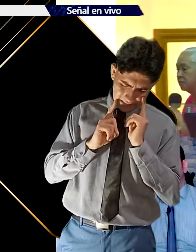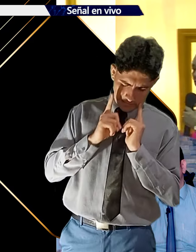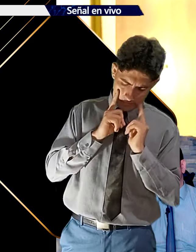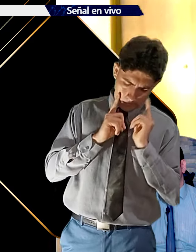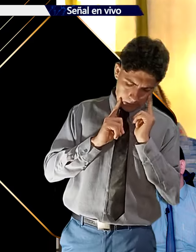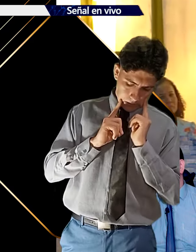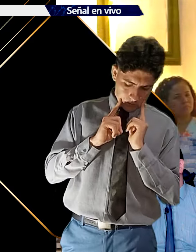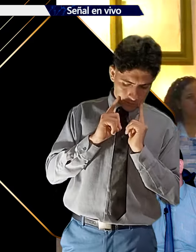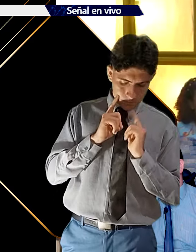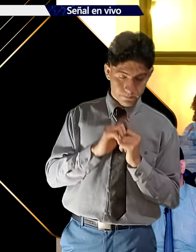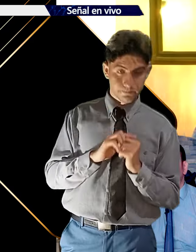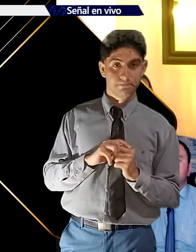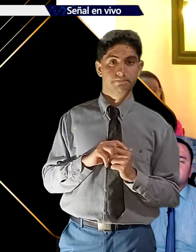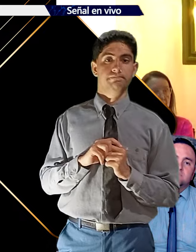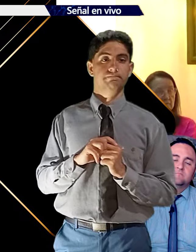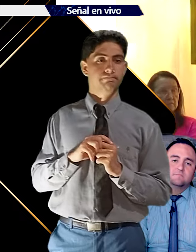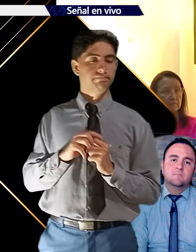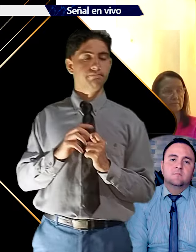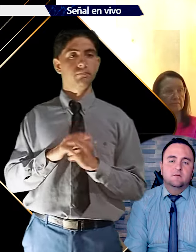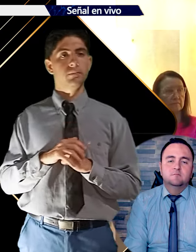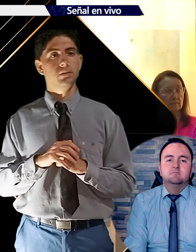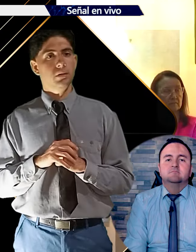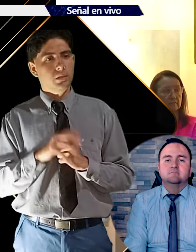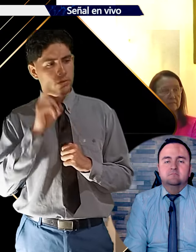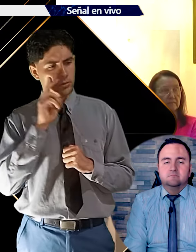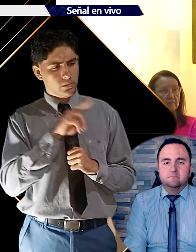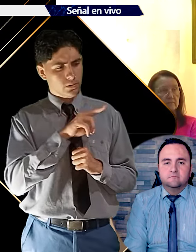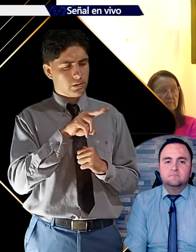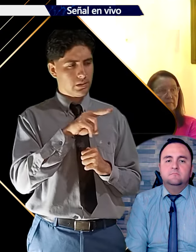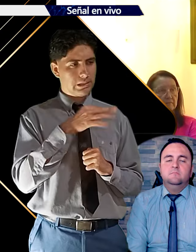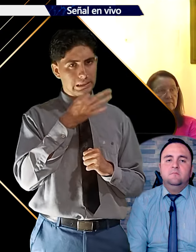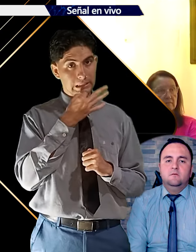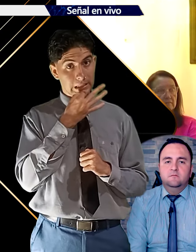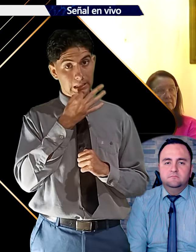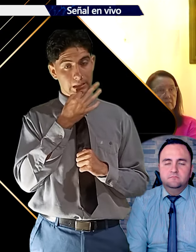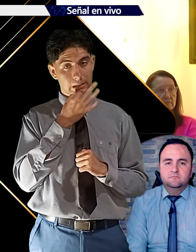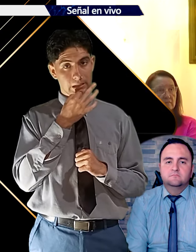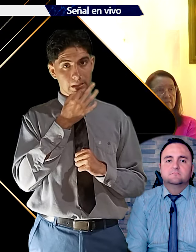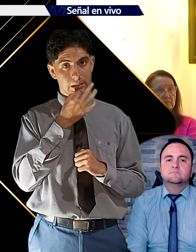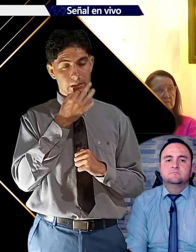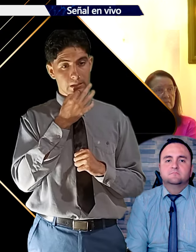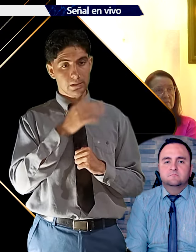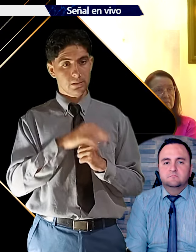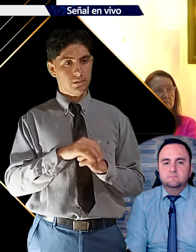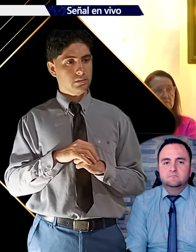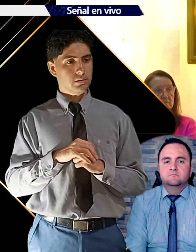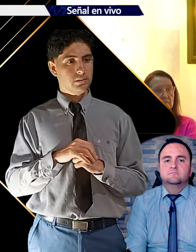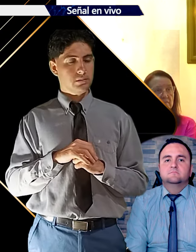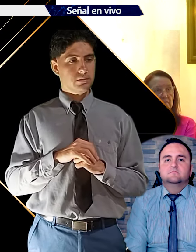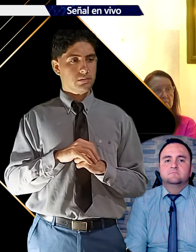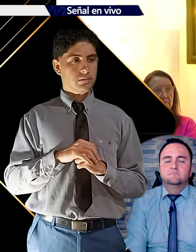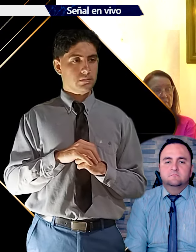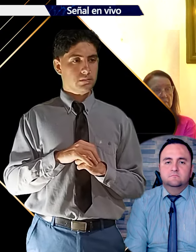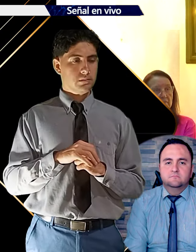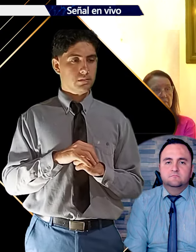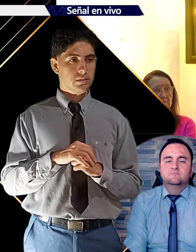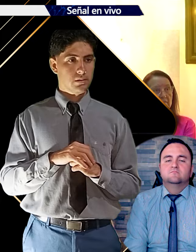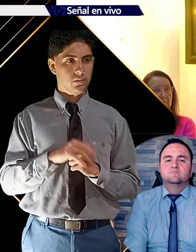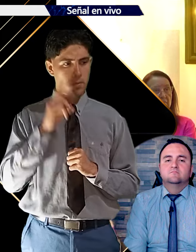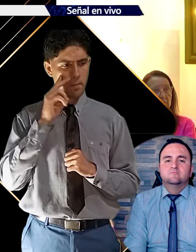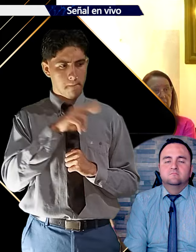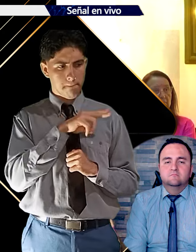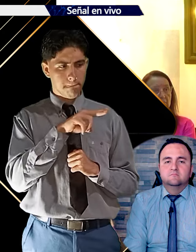introvertido comenzó a llorar y a llorar y a llorar. Y yo cada vez que hablo de estas personas me da mucho dolor. Porque cuando tú escuchas esa palabra gay,